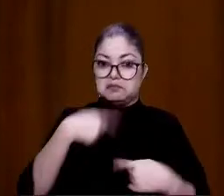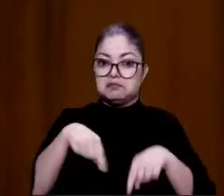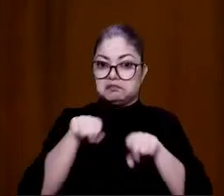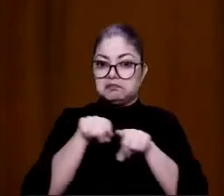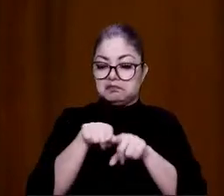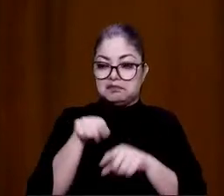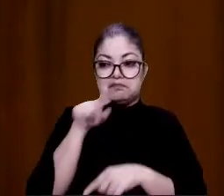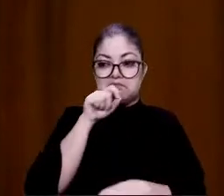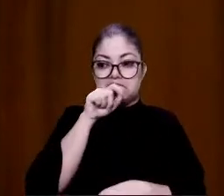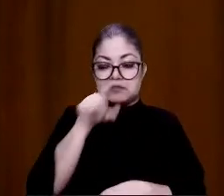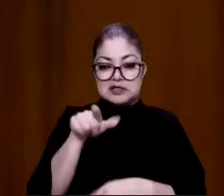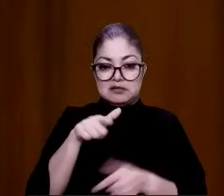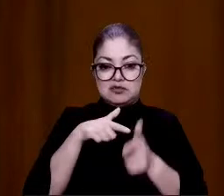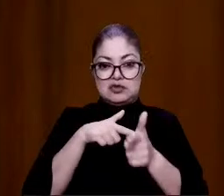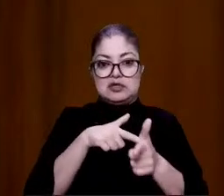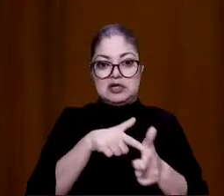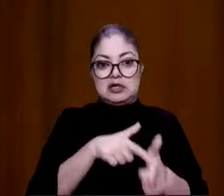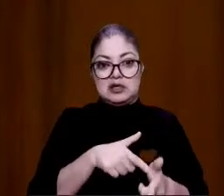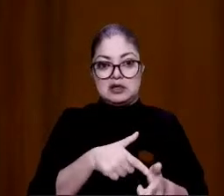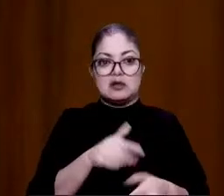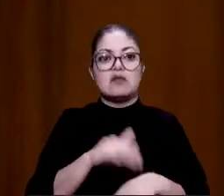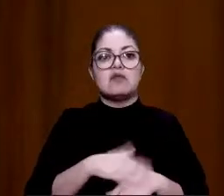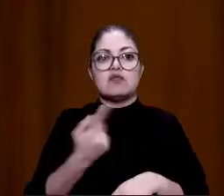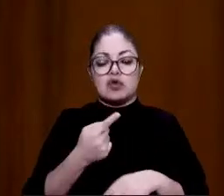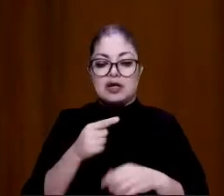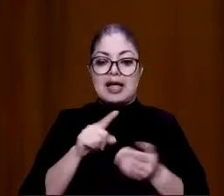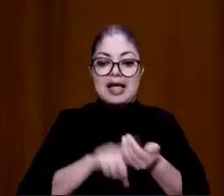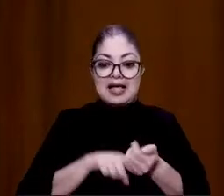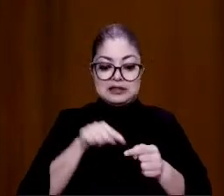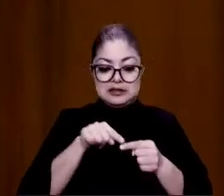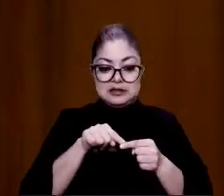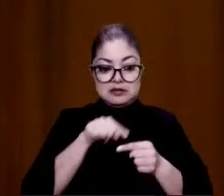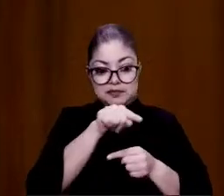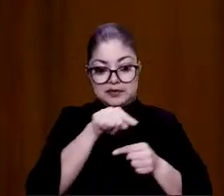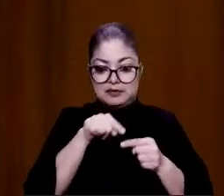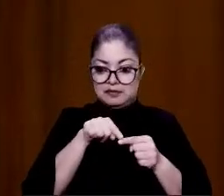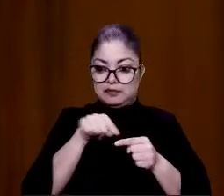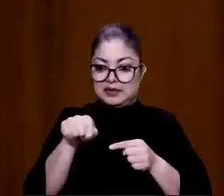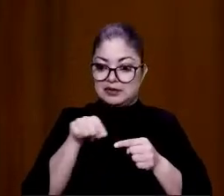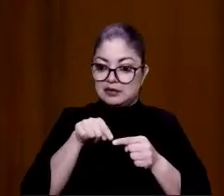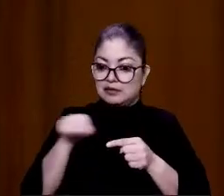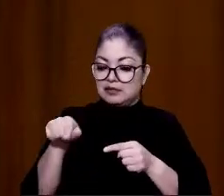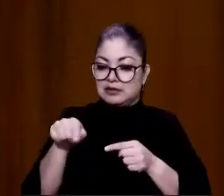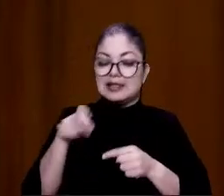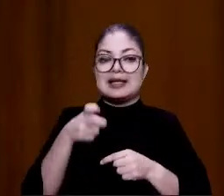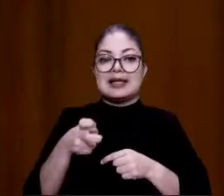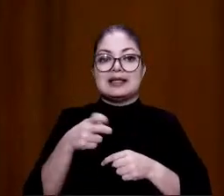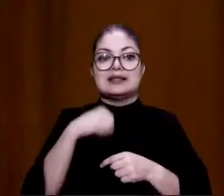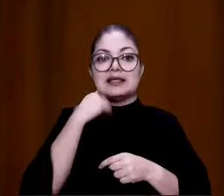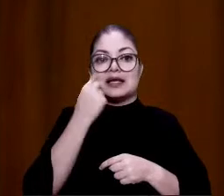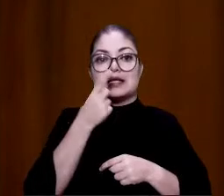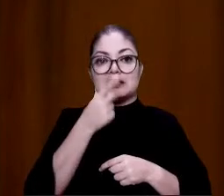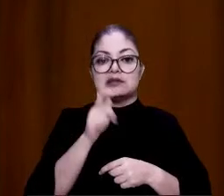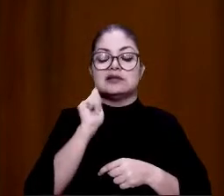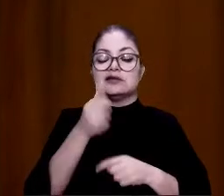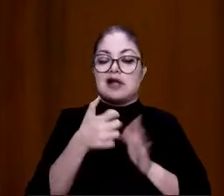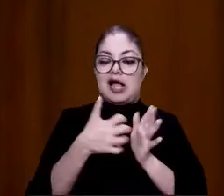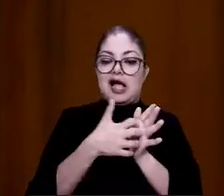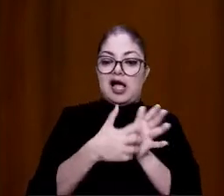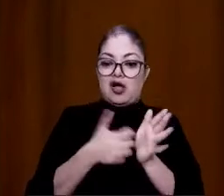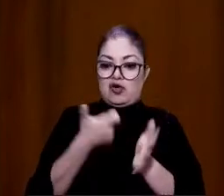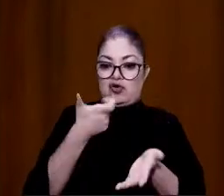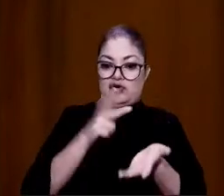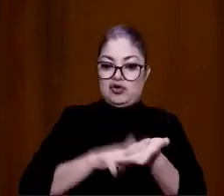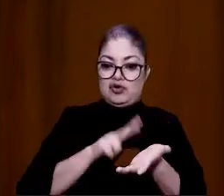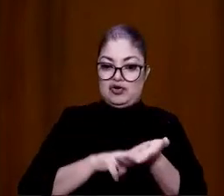sentido? Ese sistema de punto a punto lo que ha permitido es que se abatan de manera considerable los costos del pasaje.